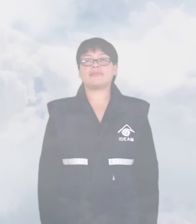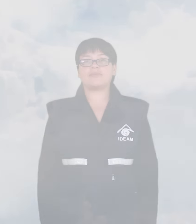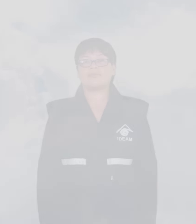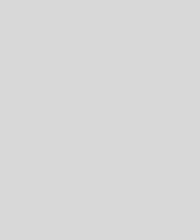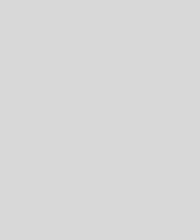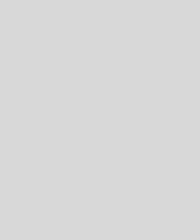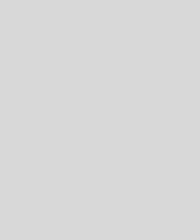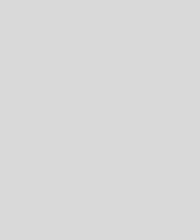¡Suscríbete al ¡Suscríbete al ¡Suscríbete Gracias.